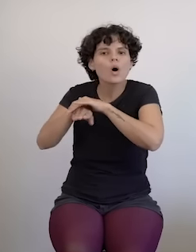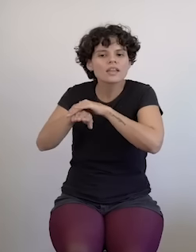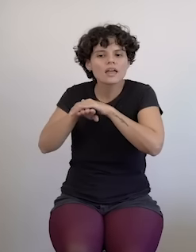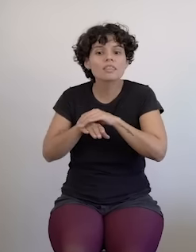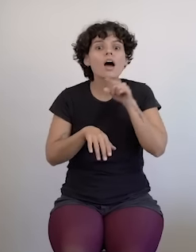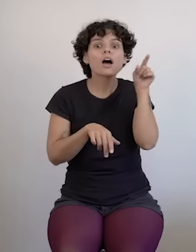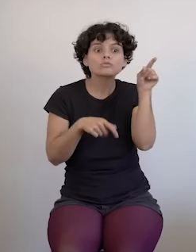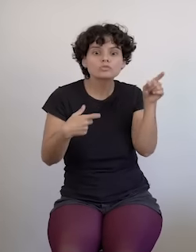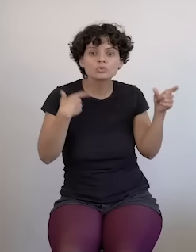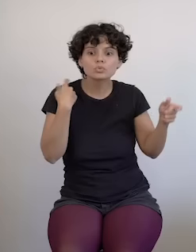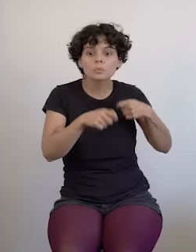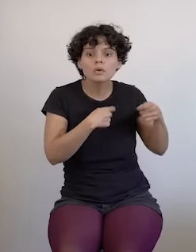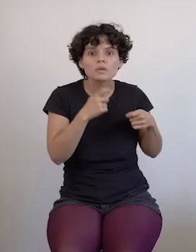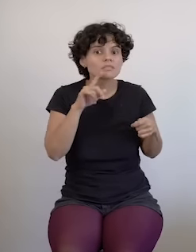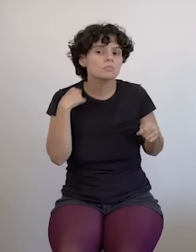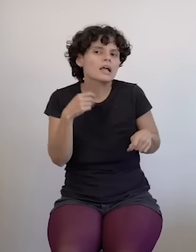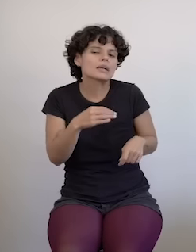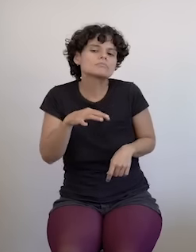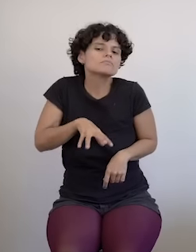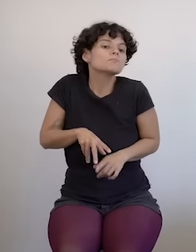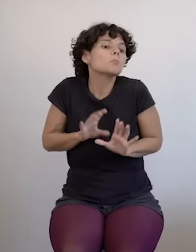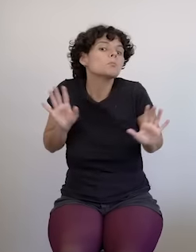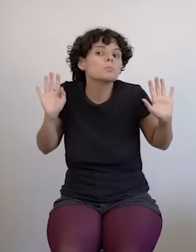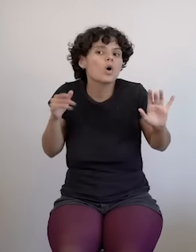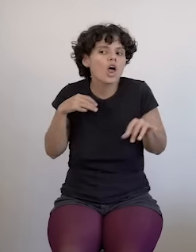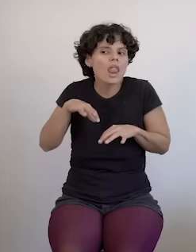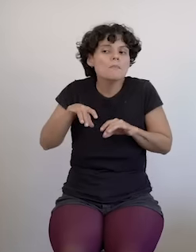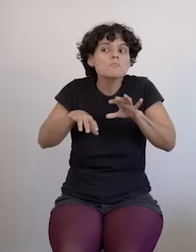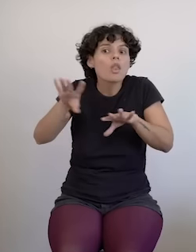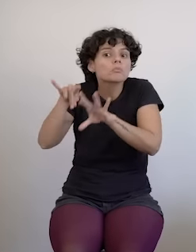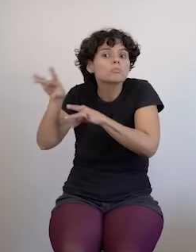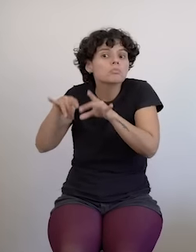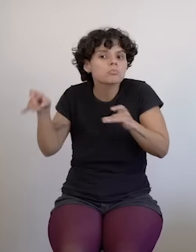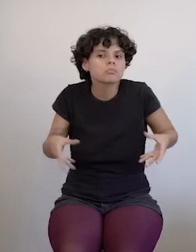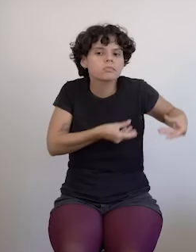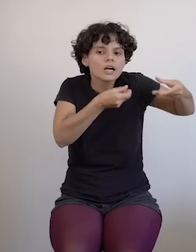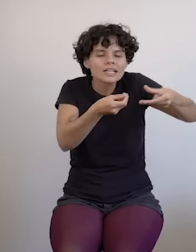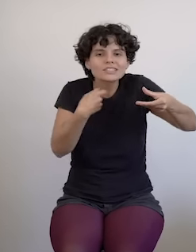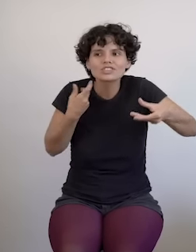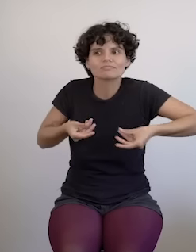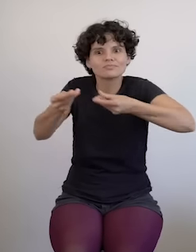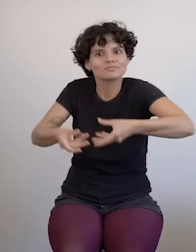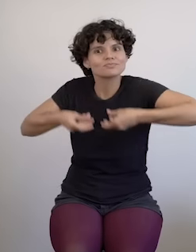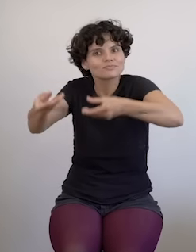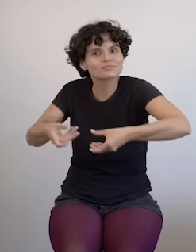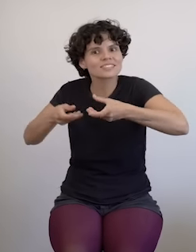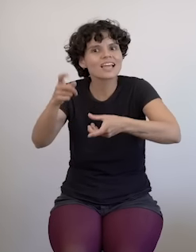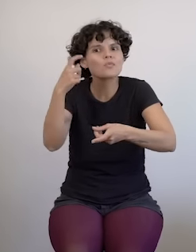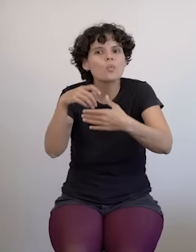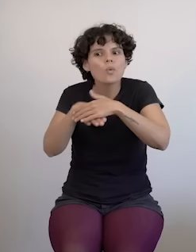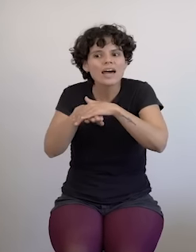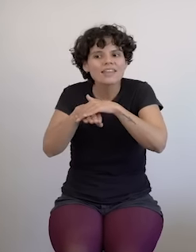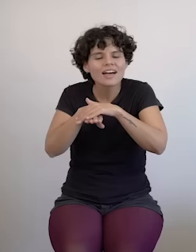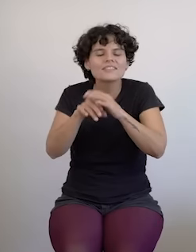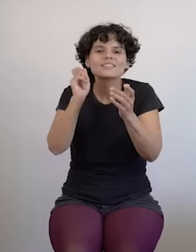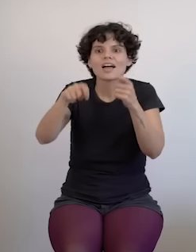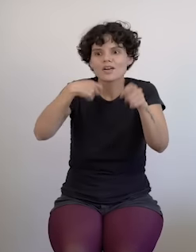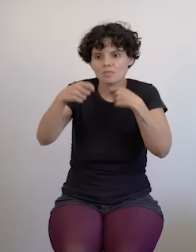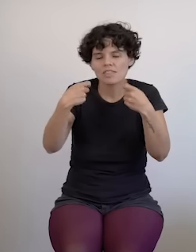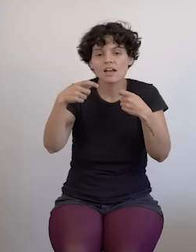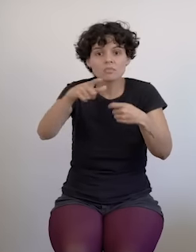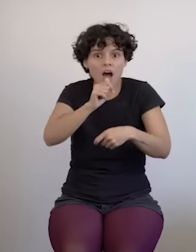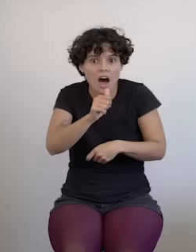Vaya, me quedan 7 comidas, cabrón. O sea, tú le llevas algunas cositas que sacáis por ahí. Sí, pero para pa hacerte el cuaderno. Para la comida. Para la comida. Y